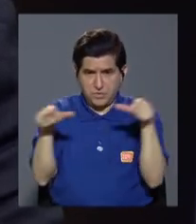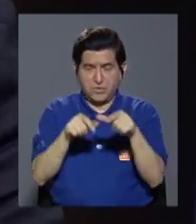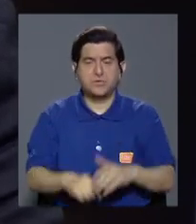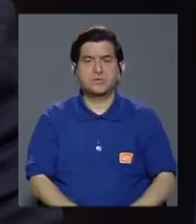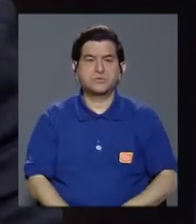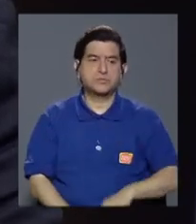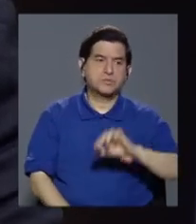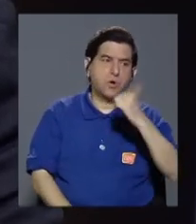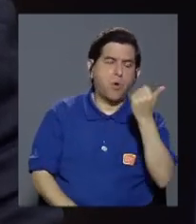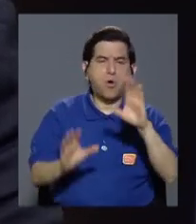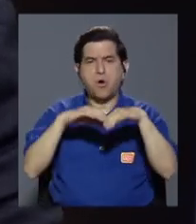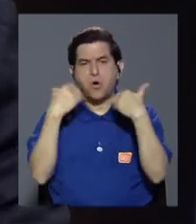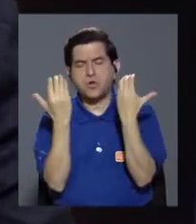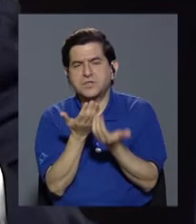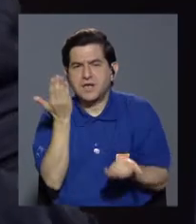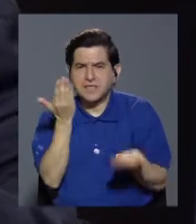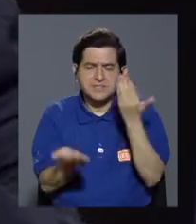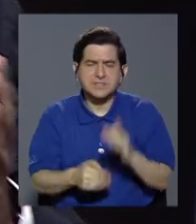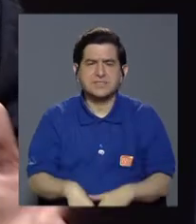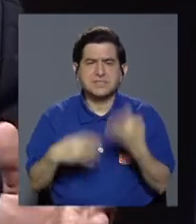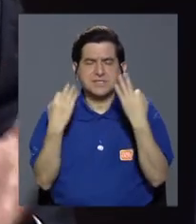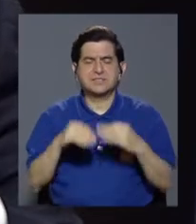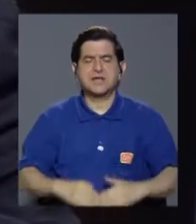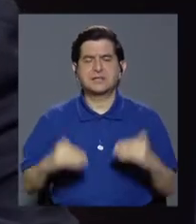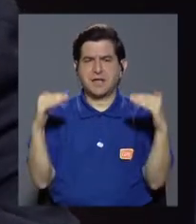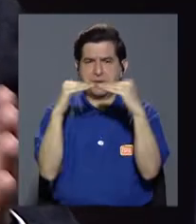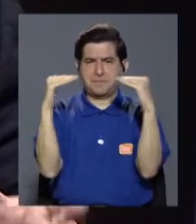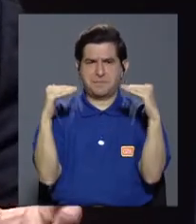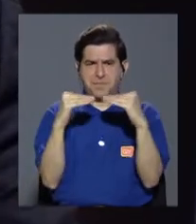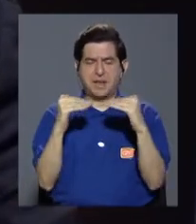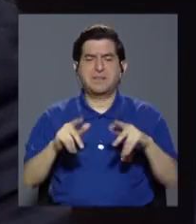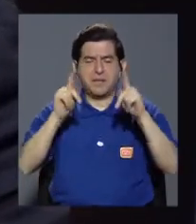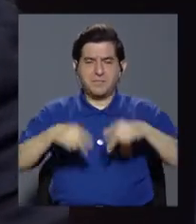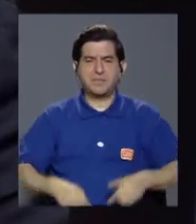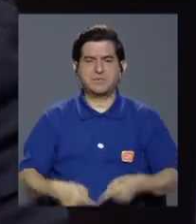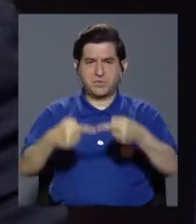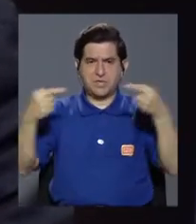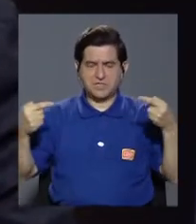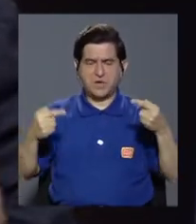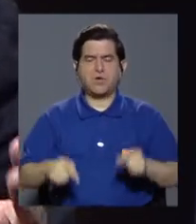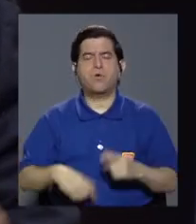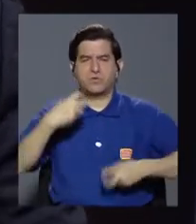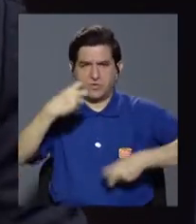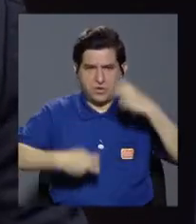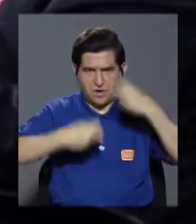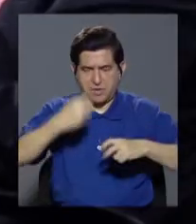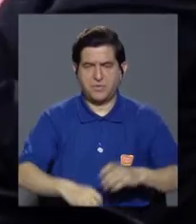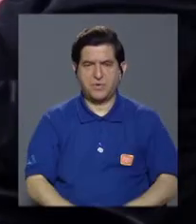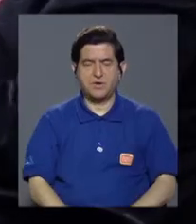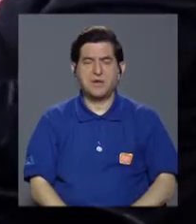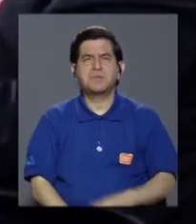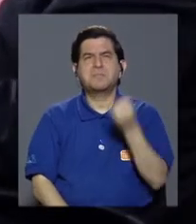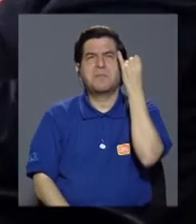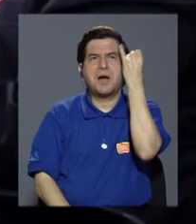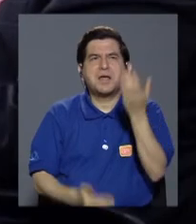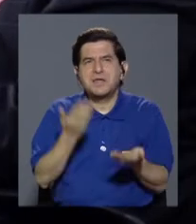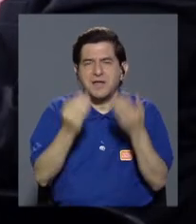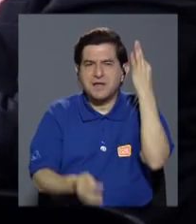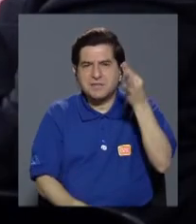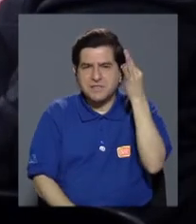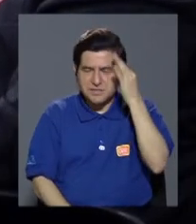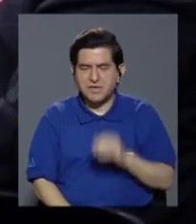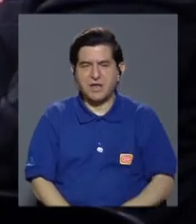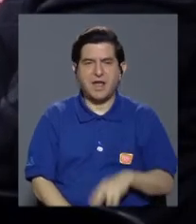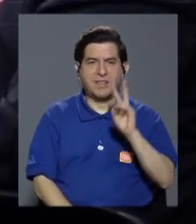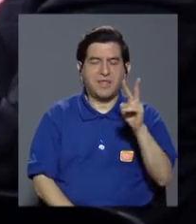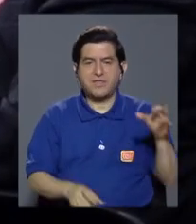comisiones de la verdad dónde lo que se intentó fue hacer una paridad entre quienes estuvieron enfrentados en el conflicto y un poco inspirados en la teoría de los